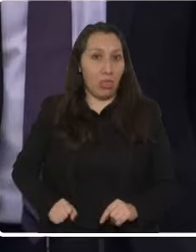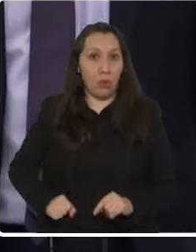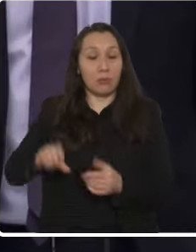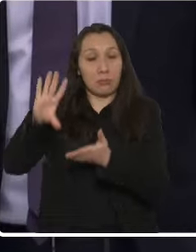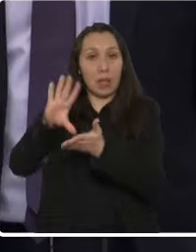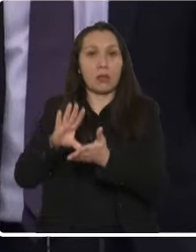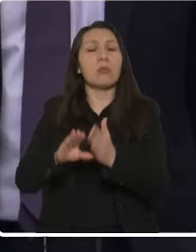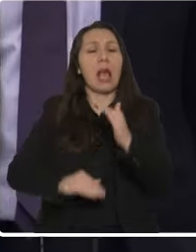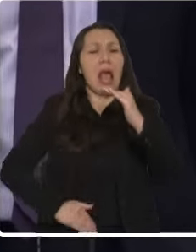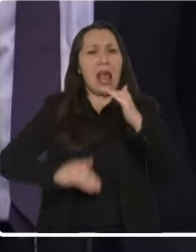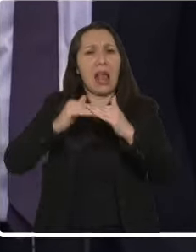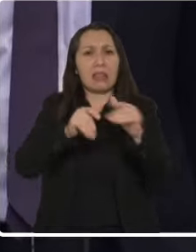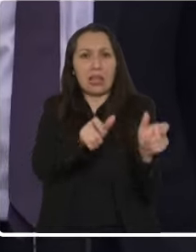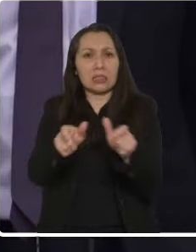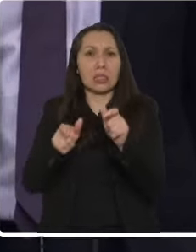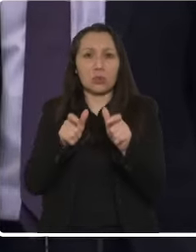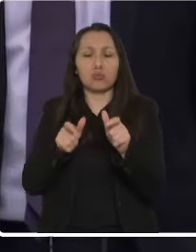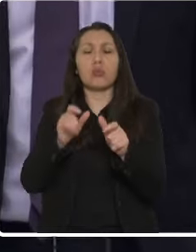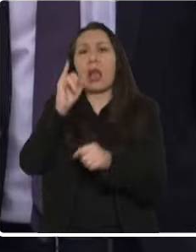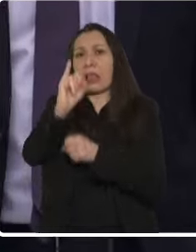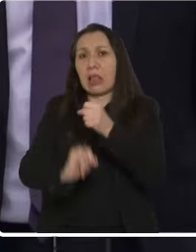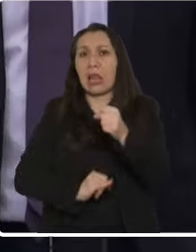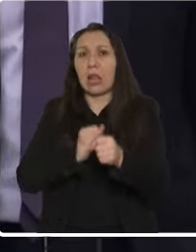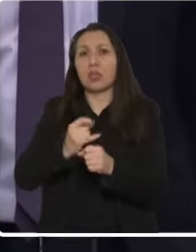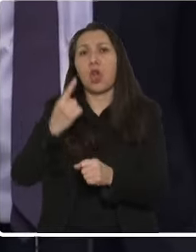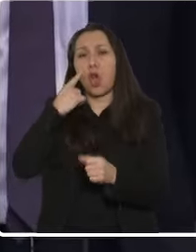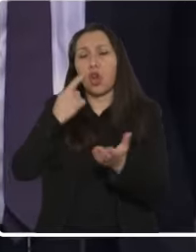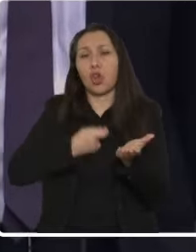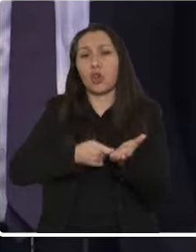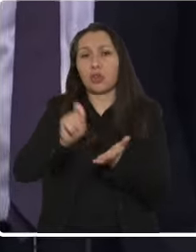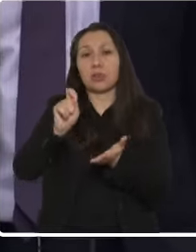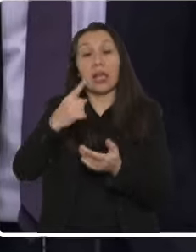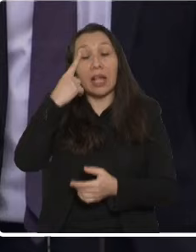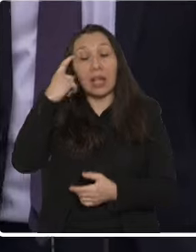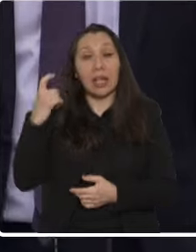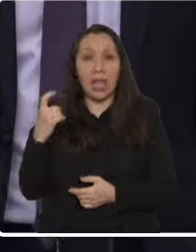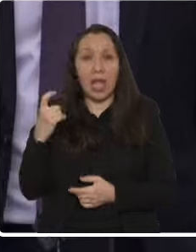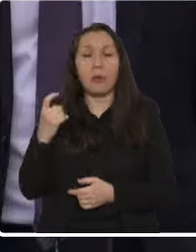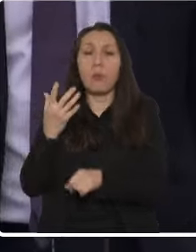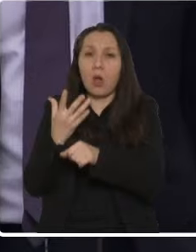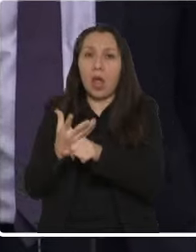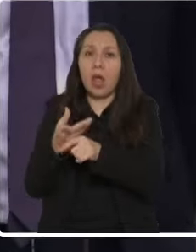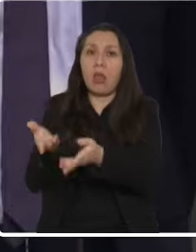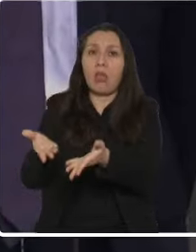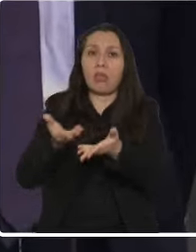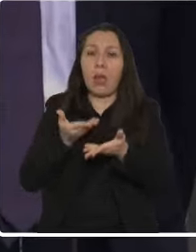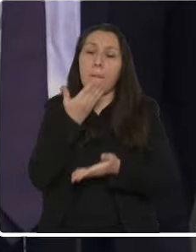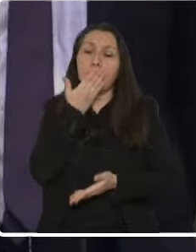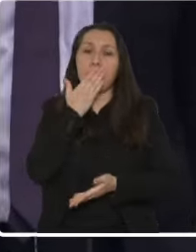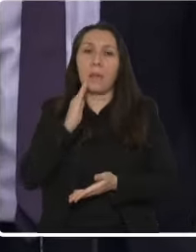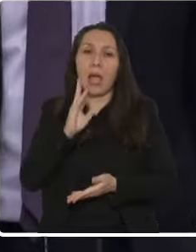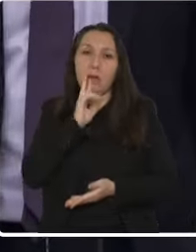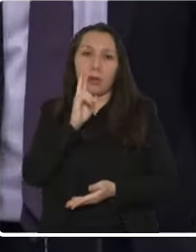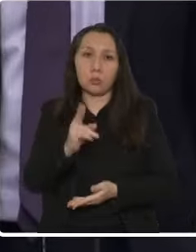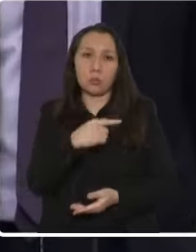el modelo de alta seguridad que está internacionalmente validado y que creemos que es el que nos puede dar mejores resultados.